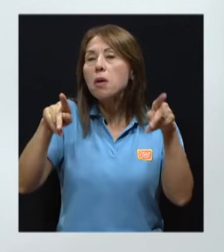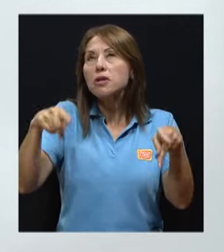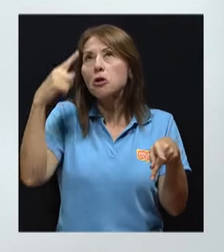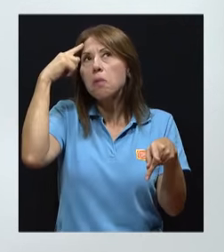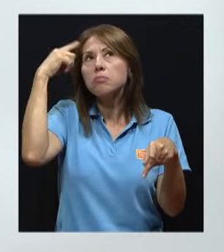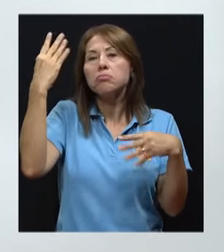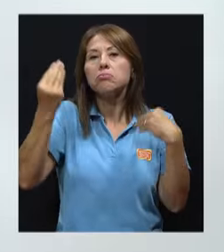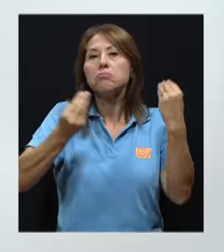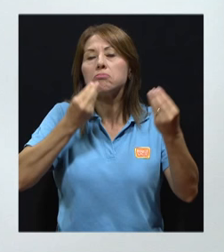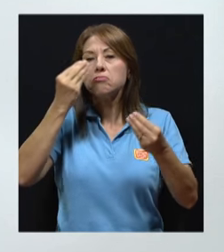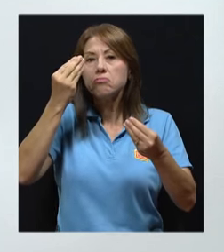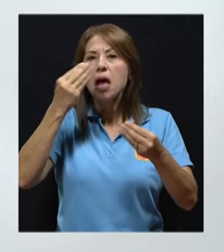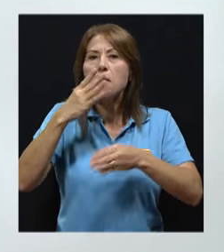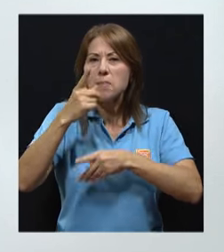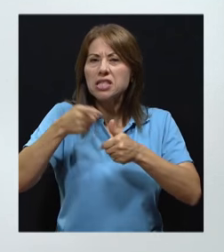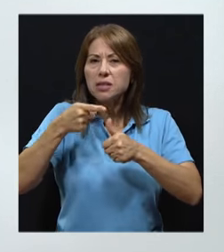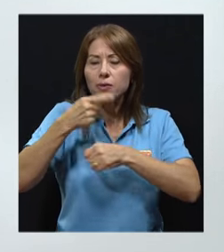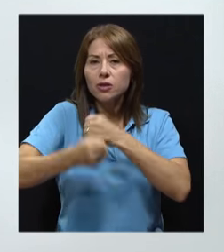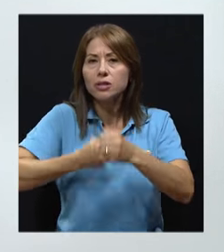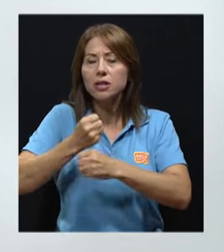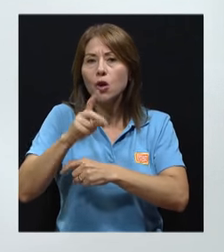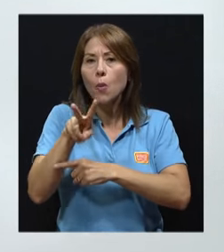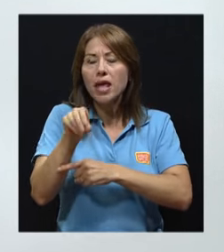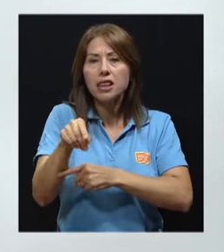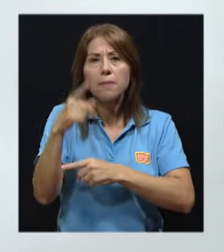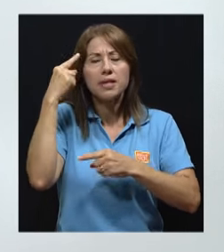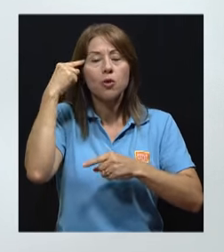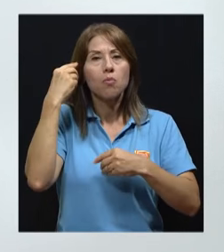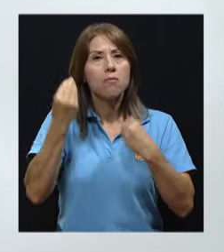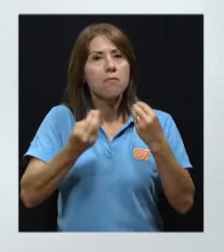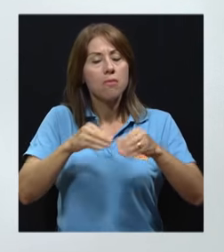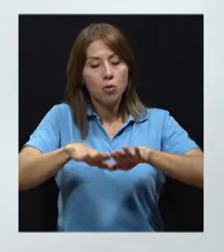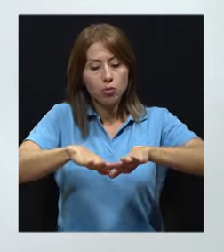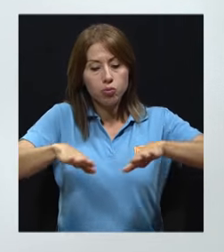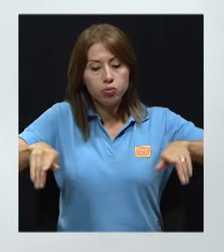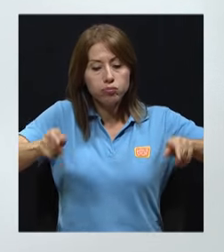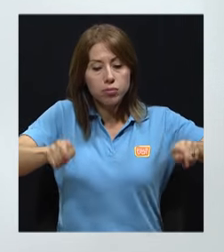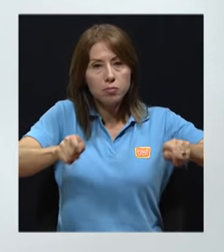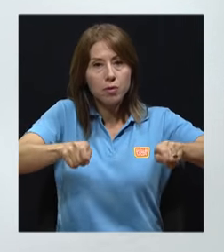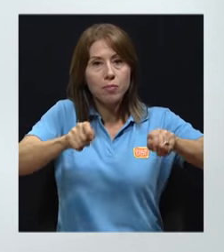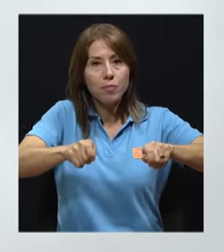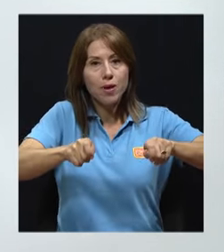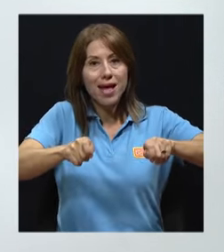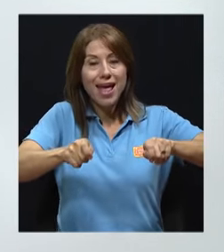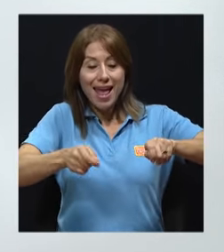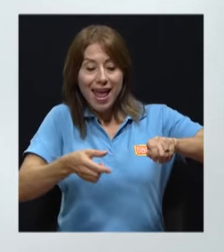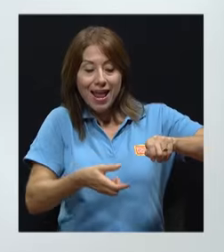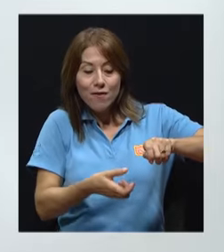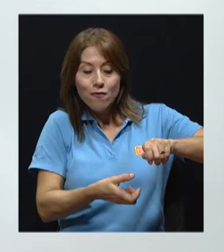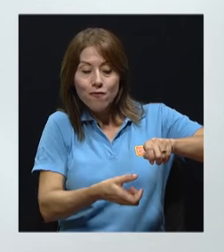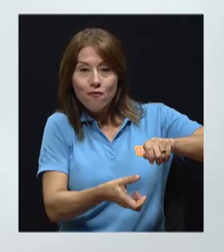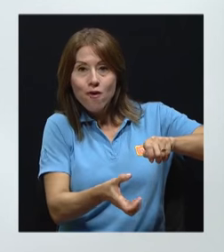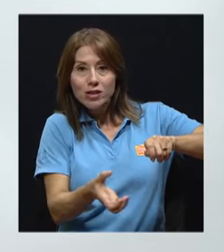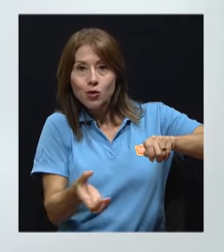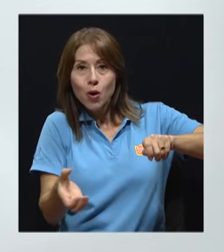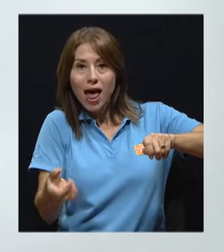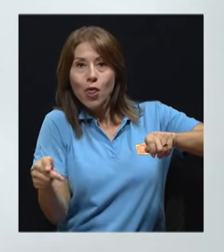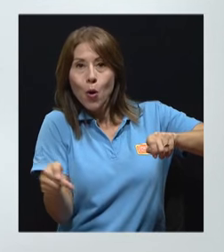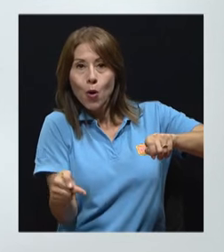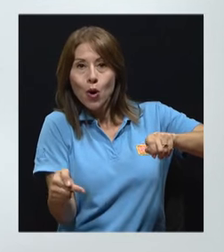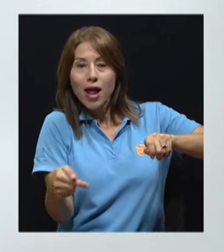ojalatero de siglo xx de principios del siglo XX se le ocurrió la idea de hacer el resonador de la